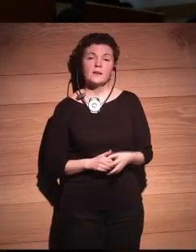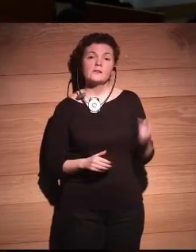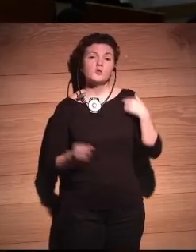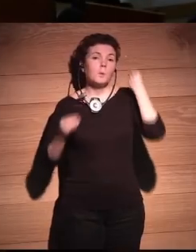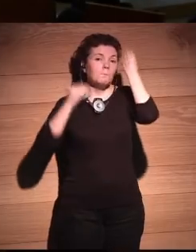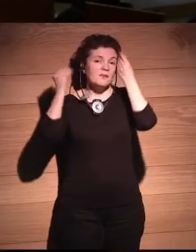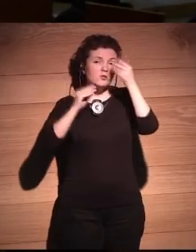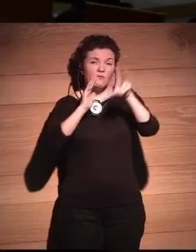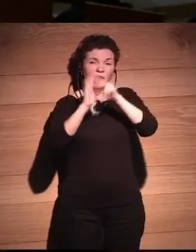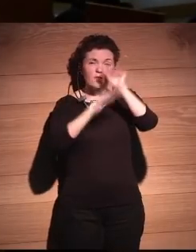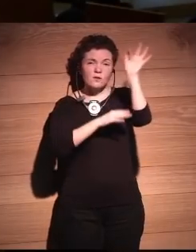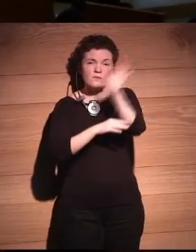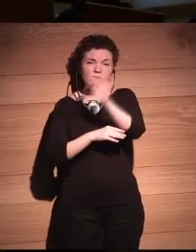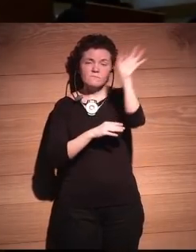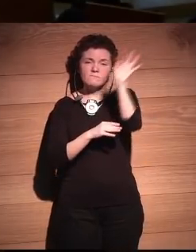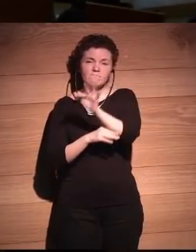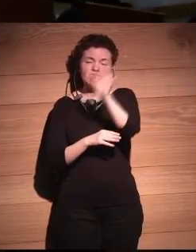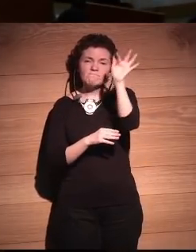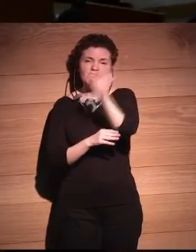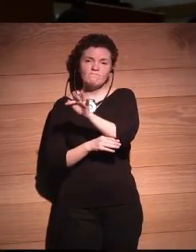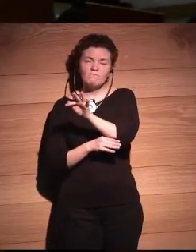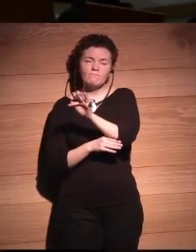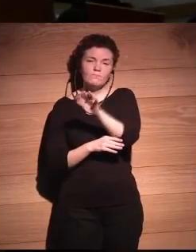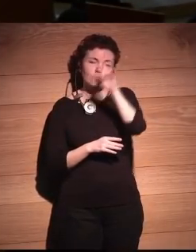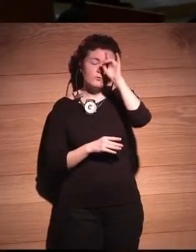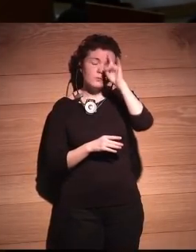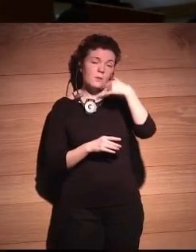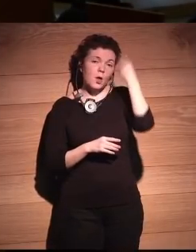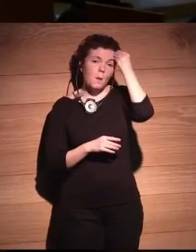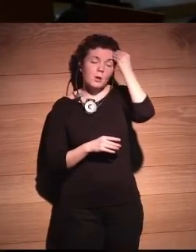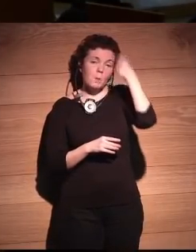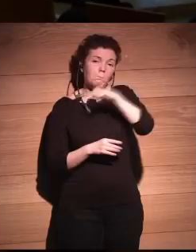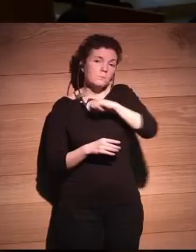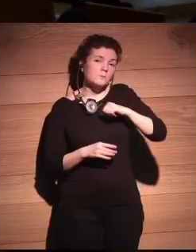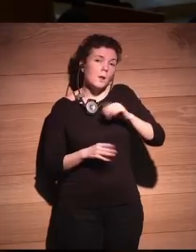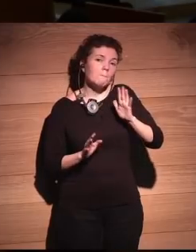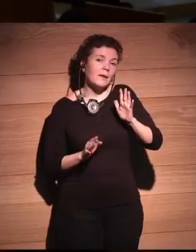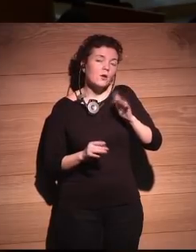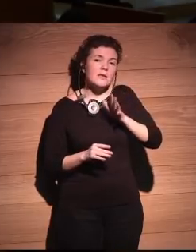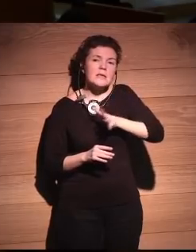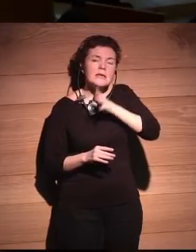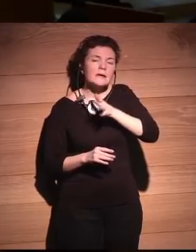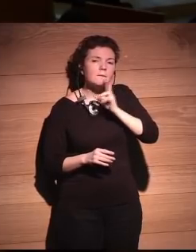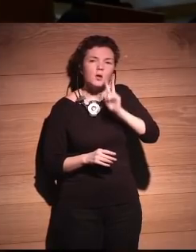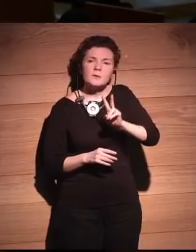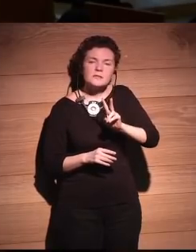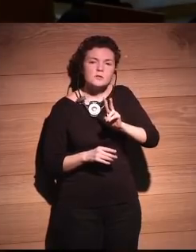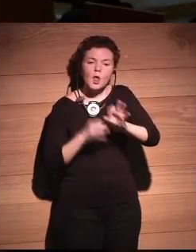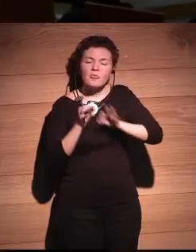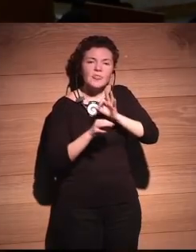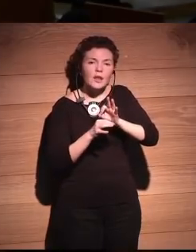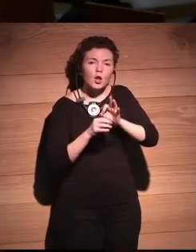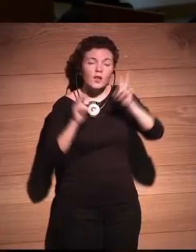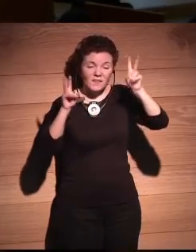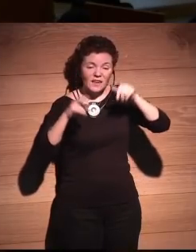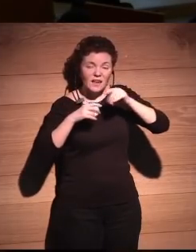Estos vídeos es de, no sé, igual opinión personal, pero de lo más impresionante que he visto en el ciclo de Futuro por